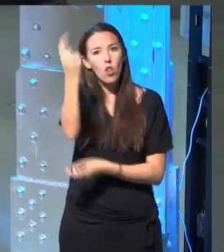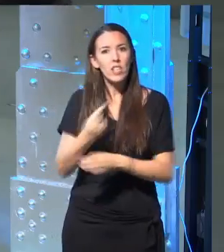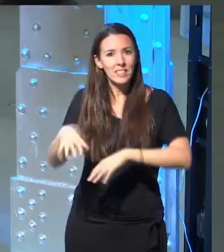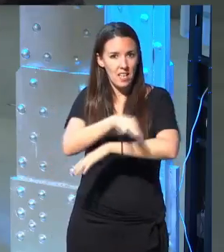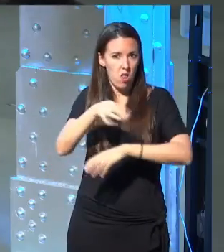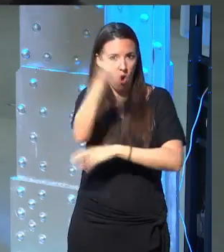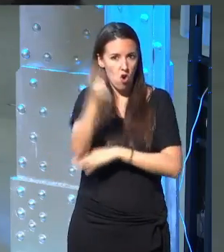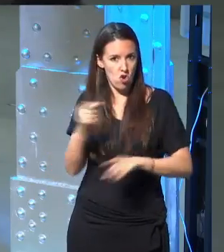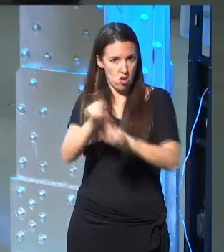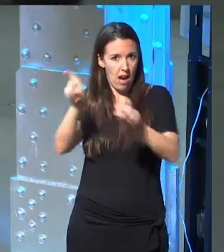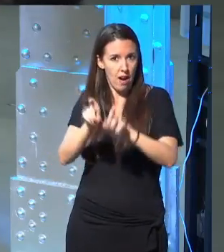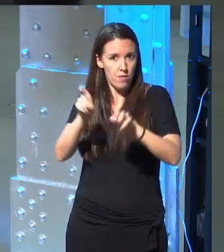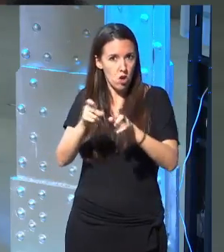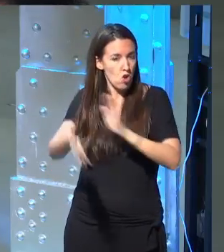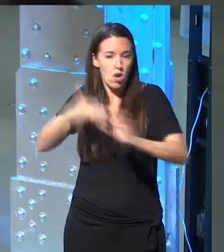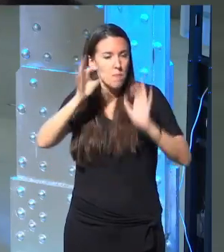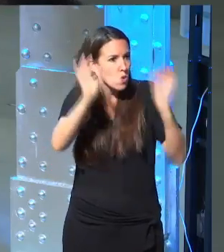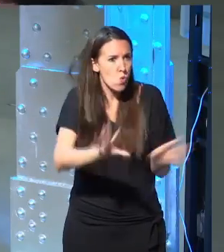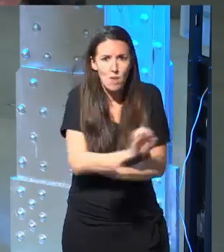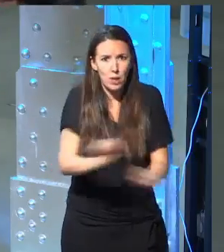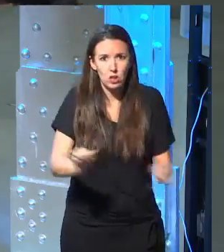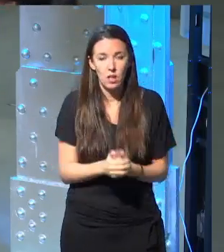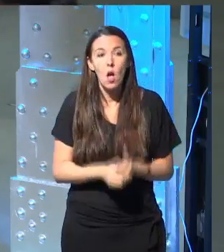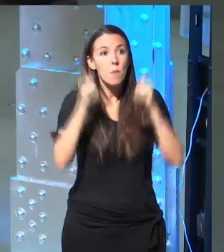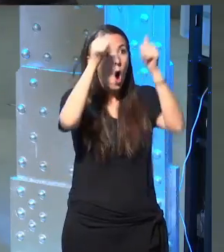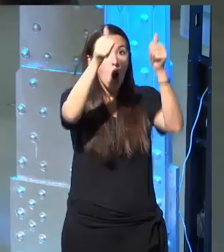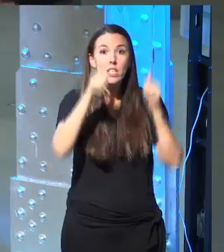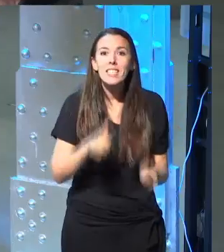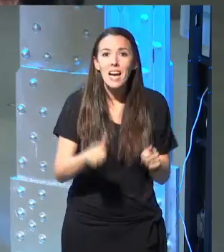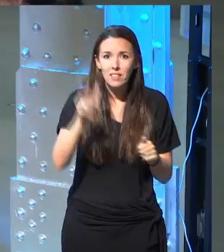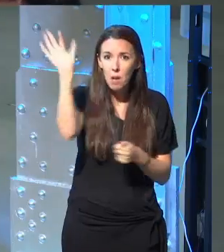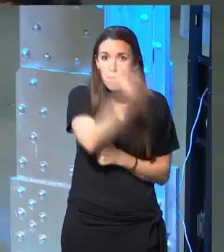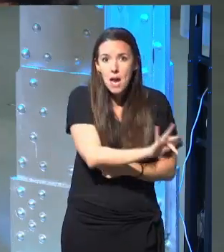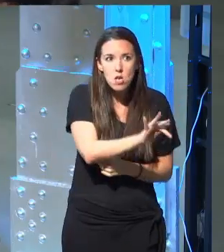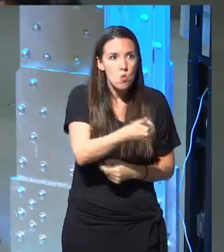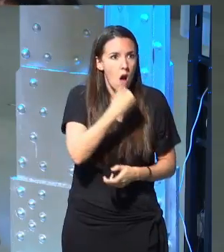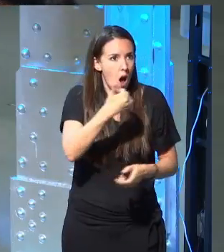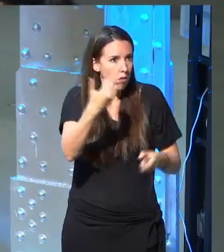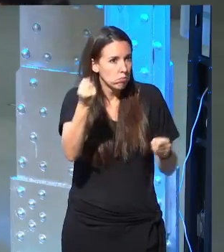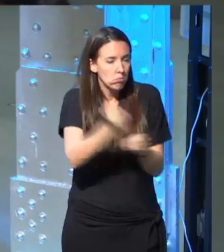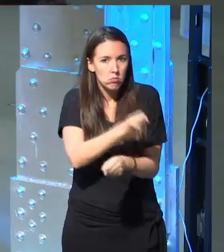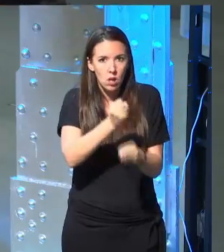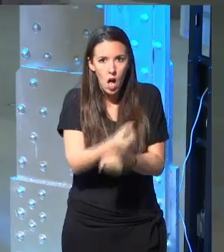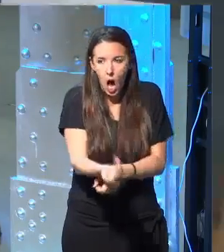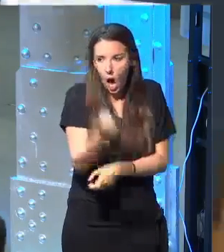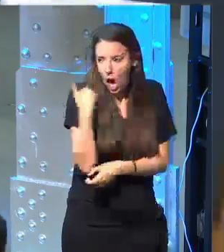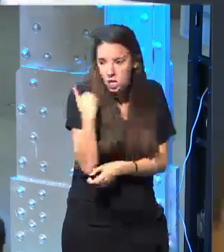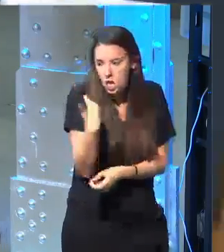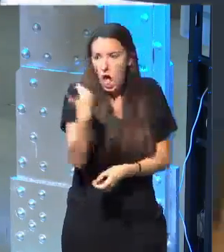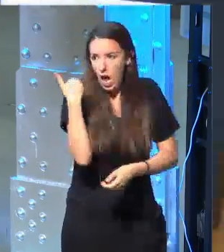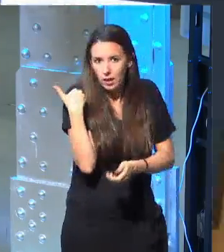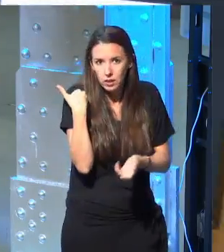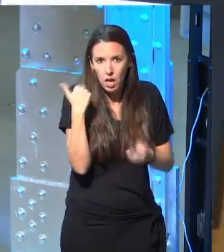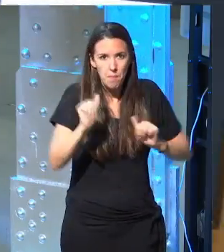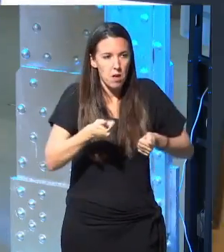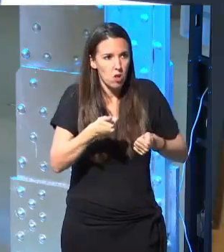tan rápido con Photoshop. Pero eso es lo que te quiero decir, claro. Que yo los carteles de películas, que había algunos muy currados, yo decía, real, o sea, empezó ayer o antes de ayer la historia. O sea, te has